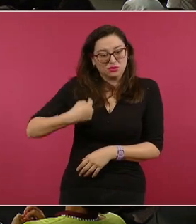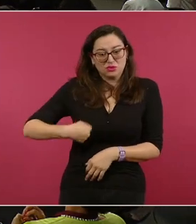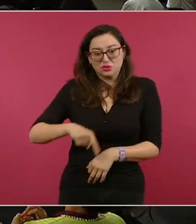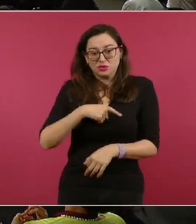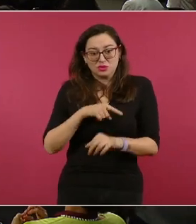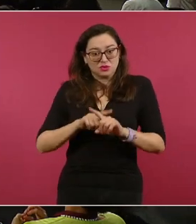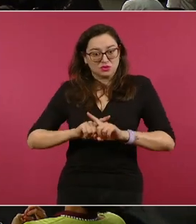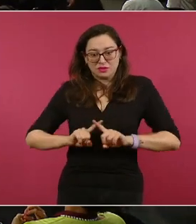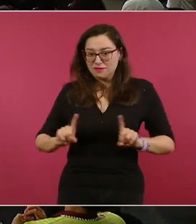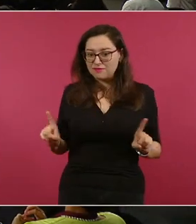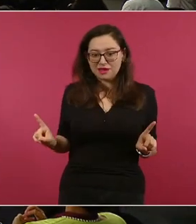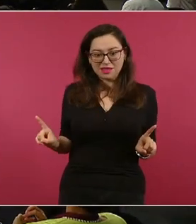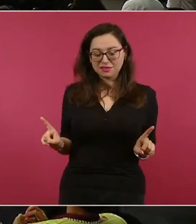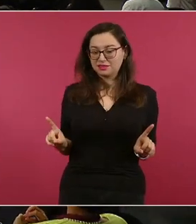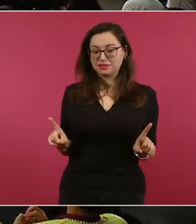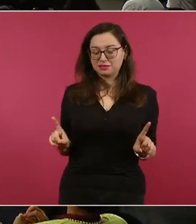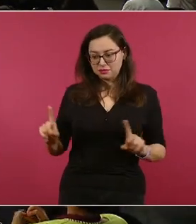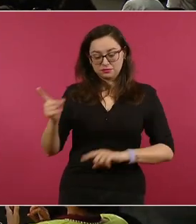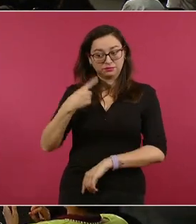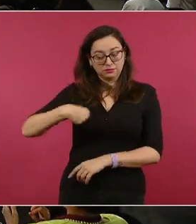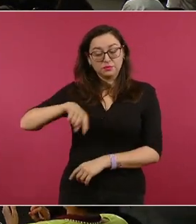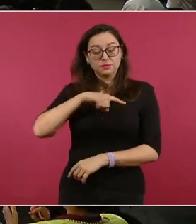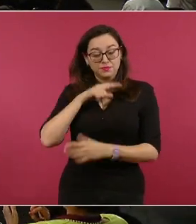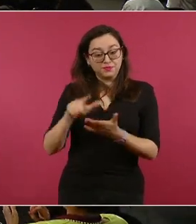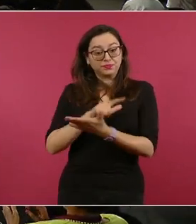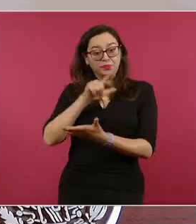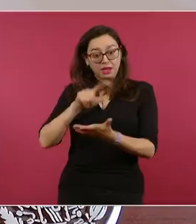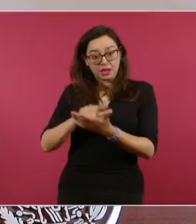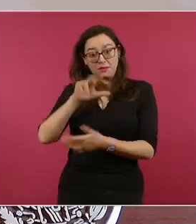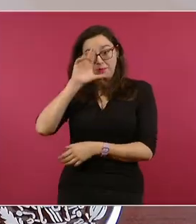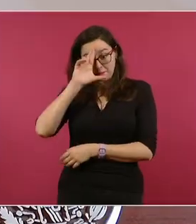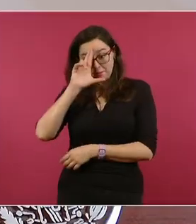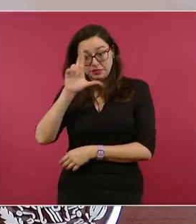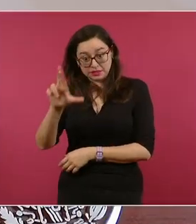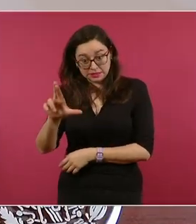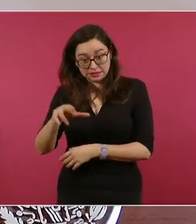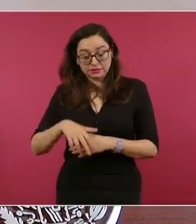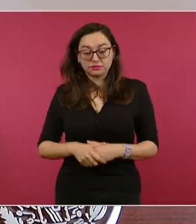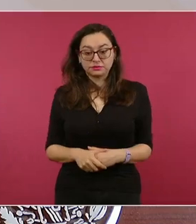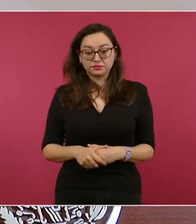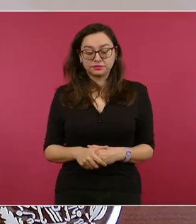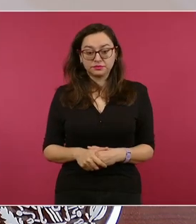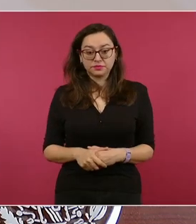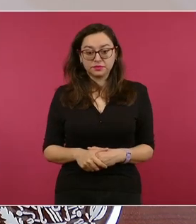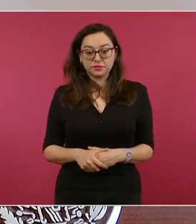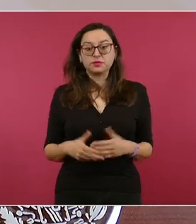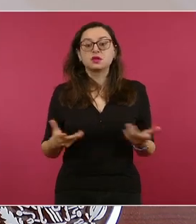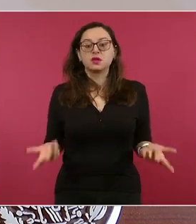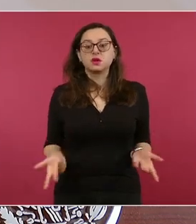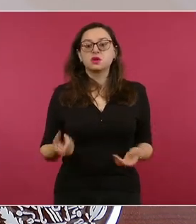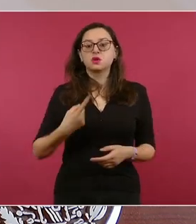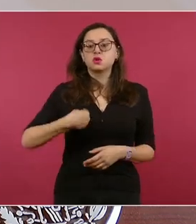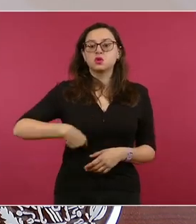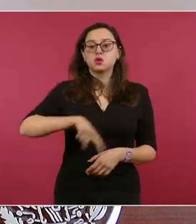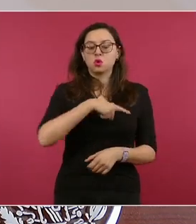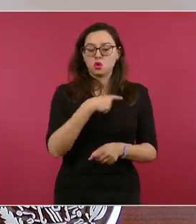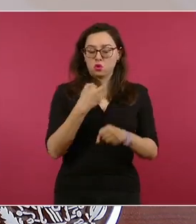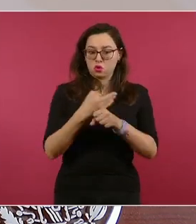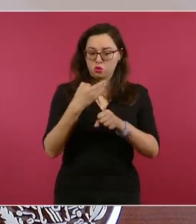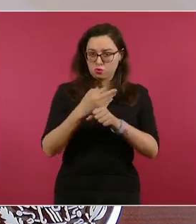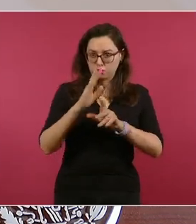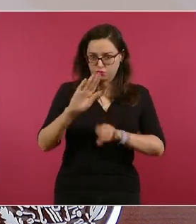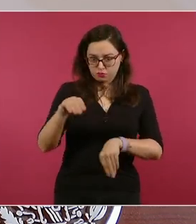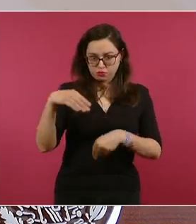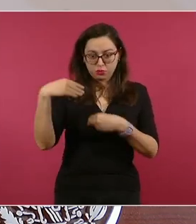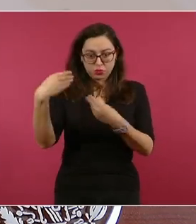¿Tienes? Nosotros normalmente se les otorgan 30 días. En este caso se los estamos extendiendo porque